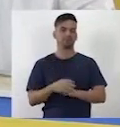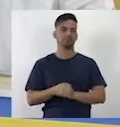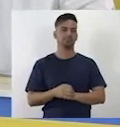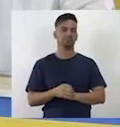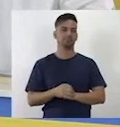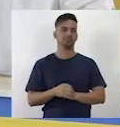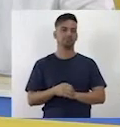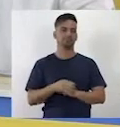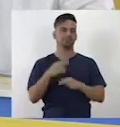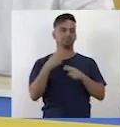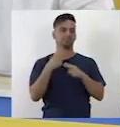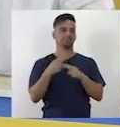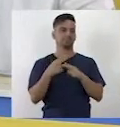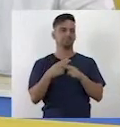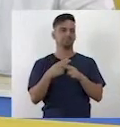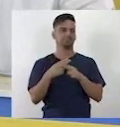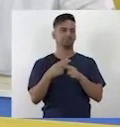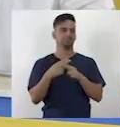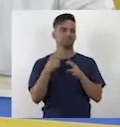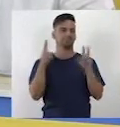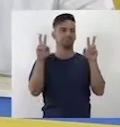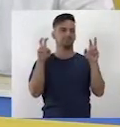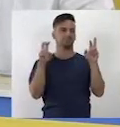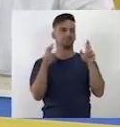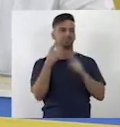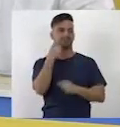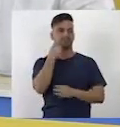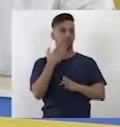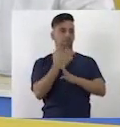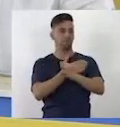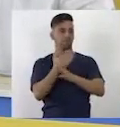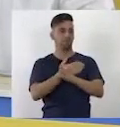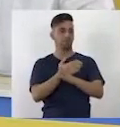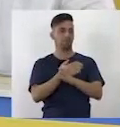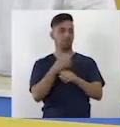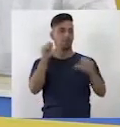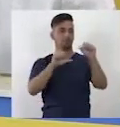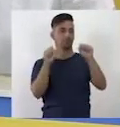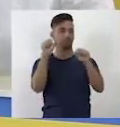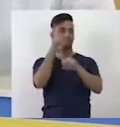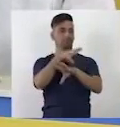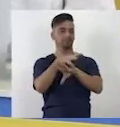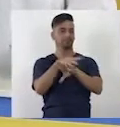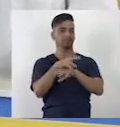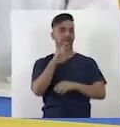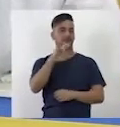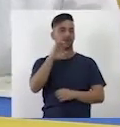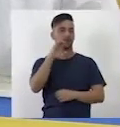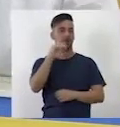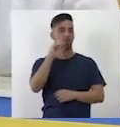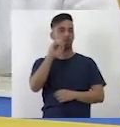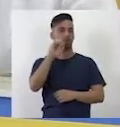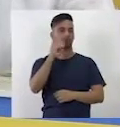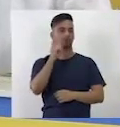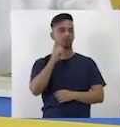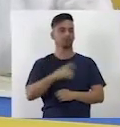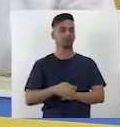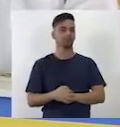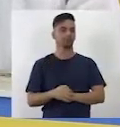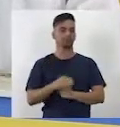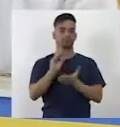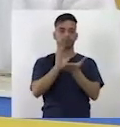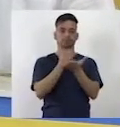se llamaba predicción de reacciones químicas redox sabiendo que en el libro de texto en el